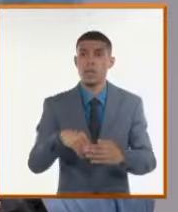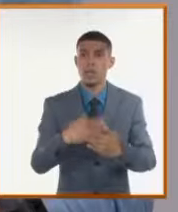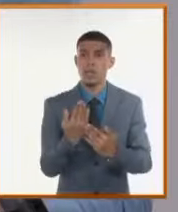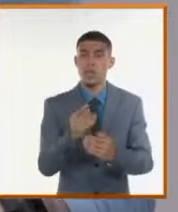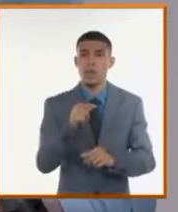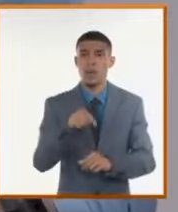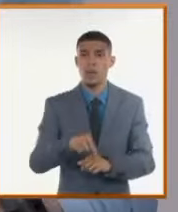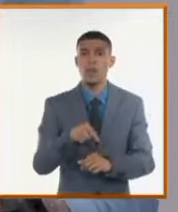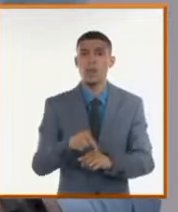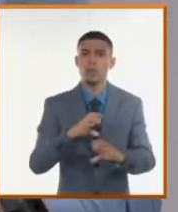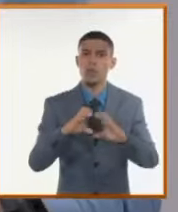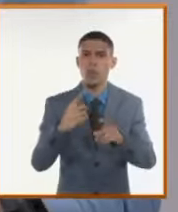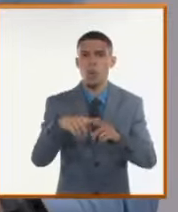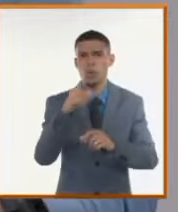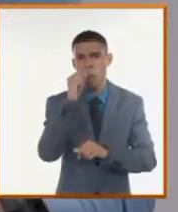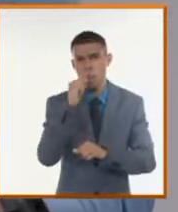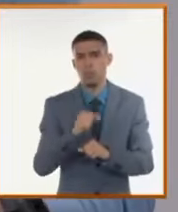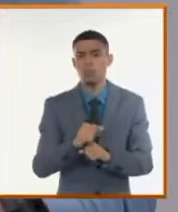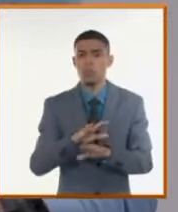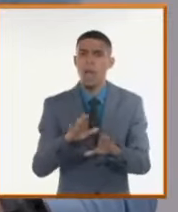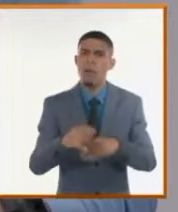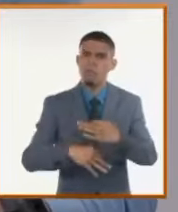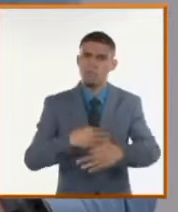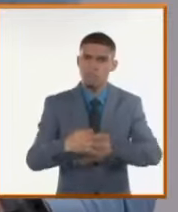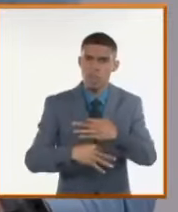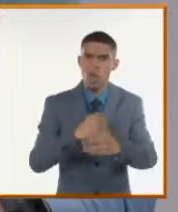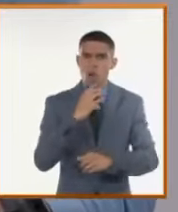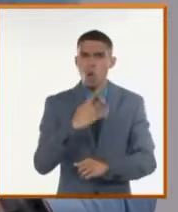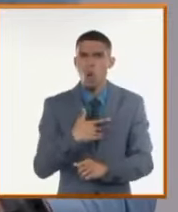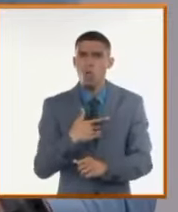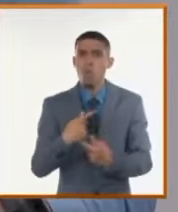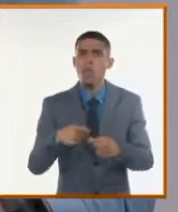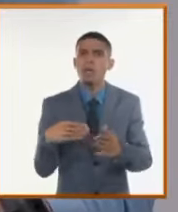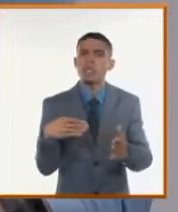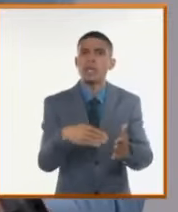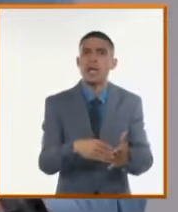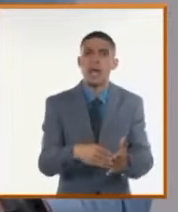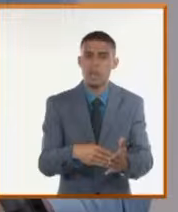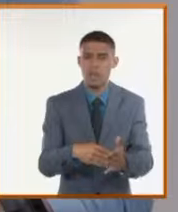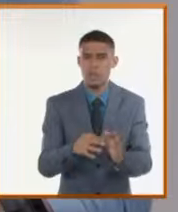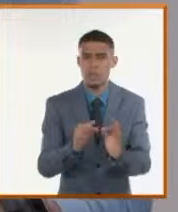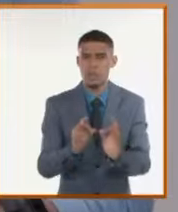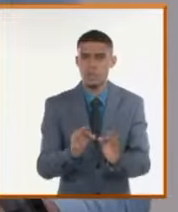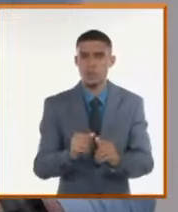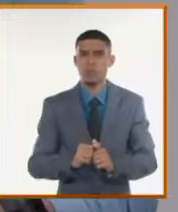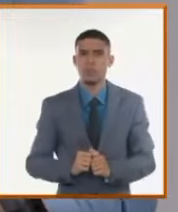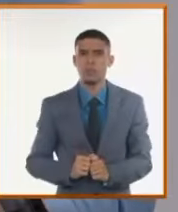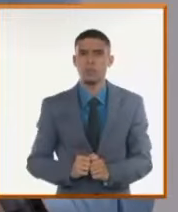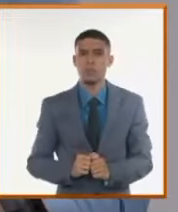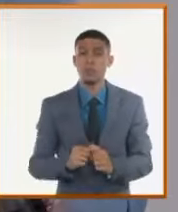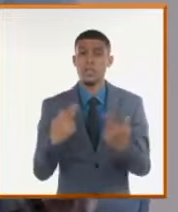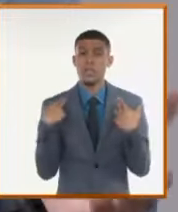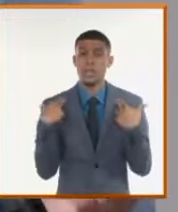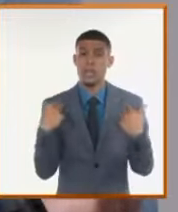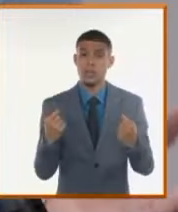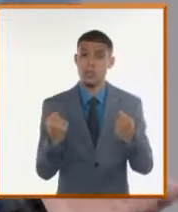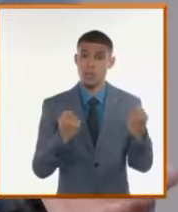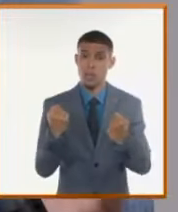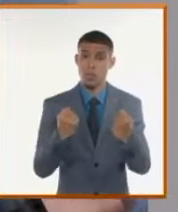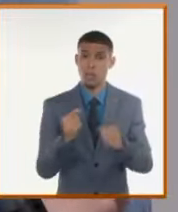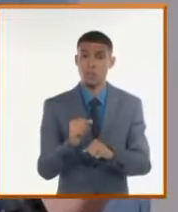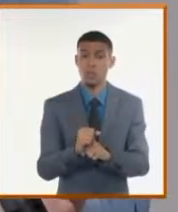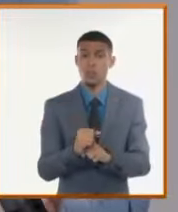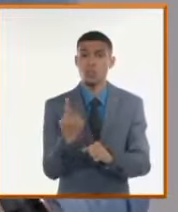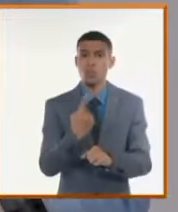comunicamos con el compañero le explicamos A dónde tenía que que llegar a la a la a la os de como tal a la dirección de transportaciones no no